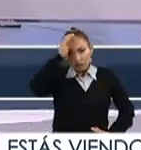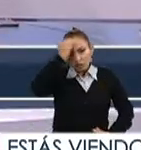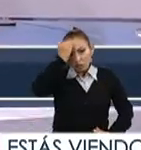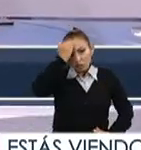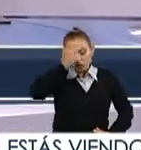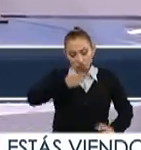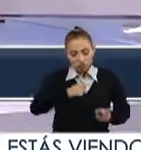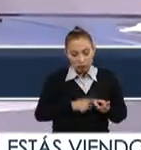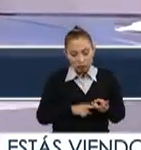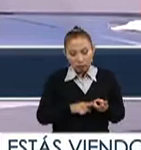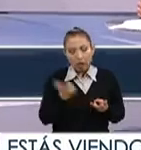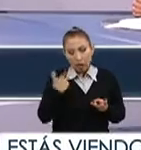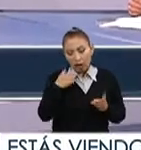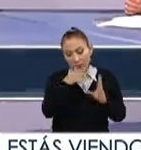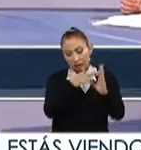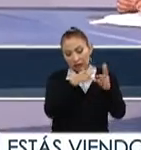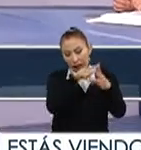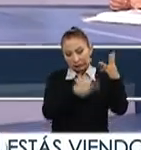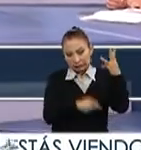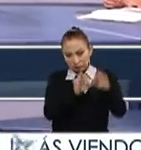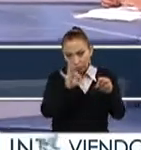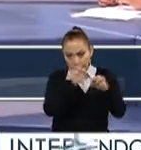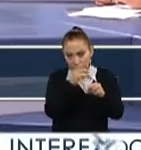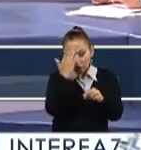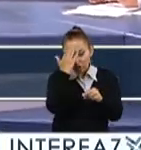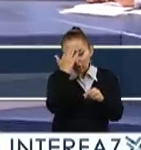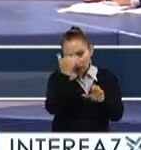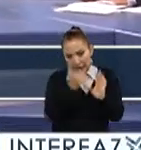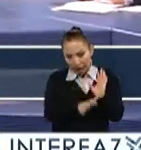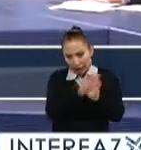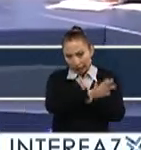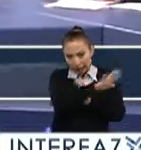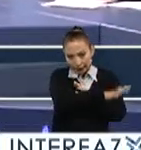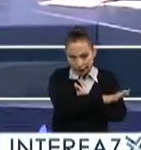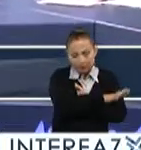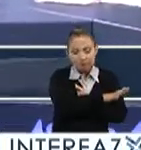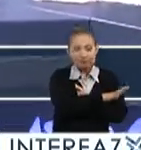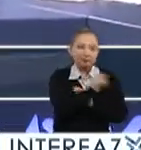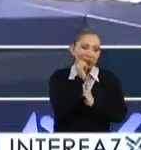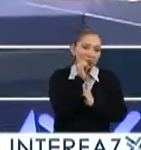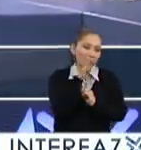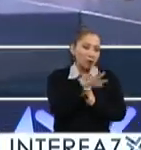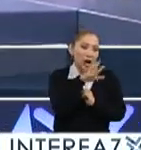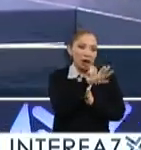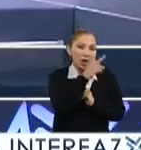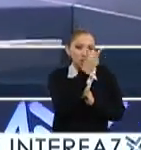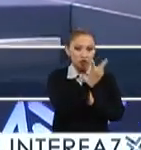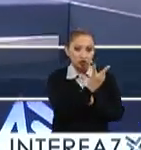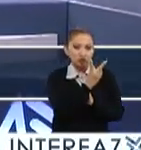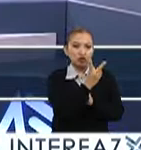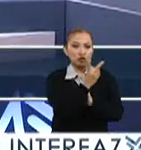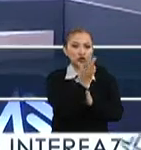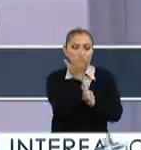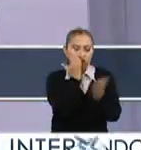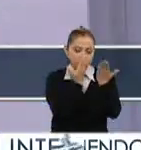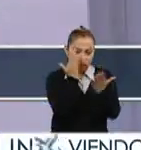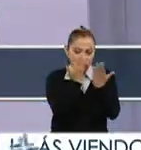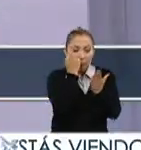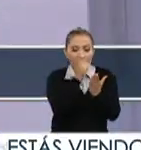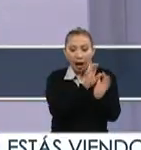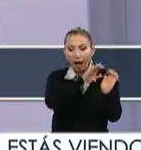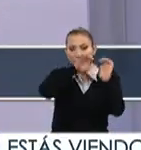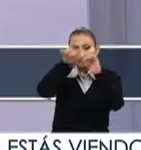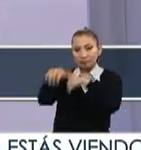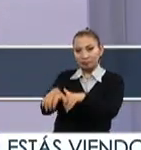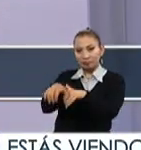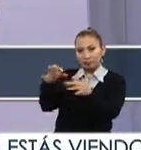cuerpo. Son los tres principales áreas, ¿no? Claro. Normalmente viene siendo área 2 de la Sí. formación Área 2, exacto. para